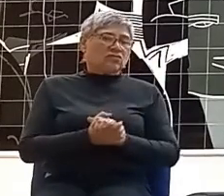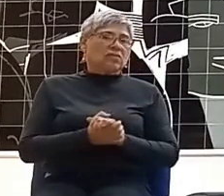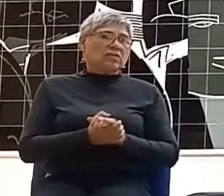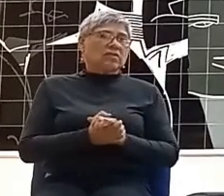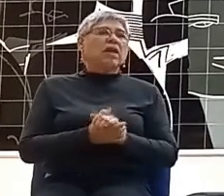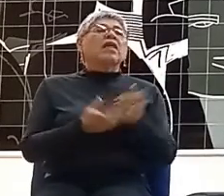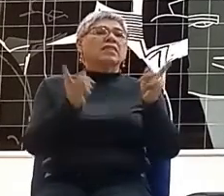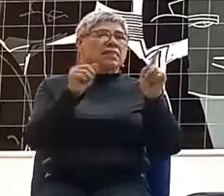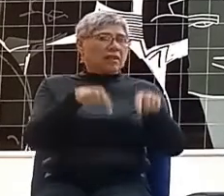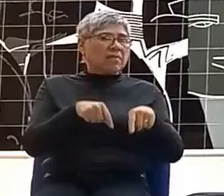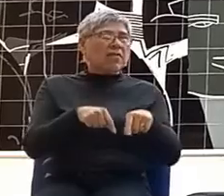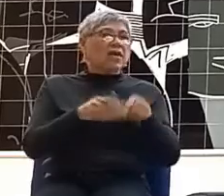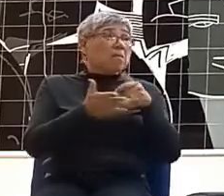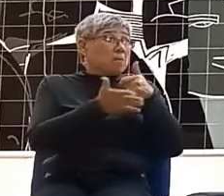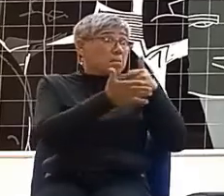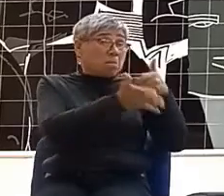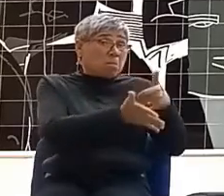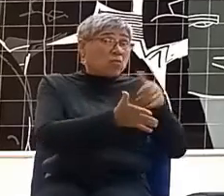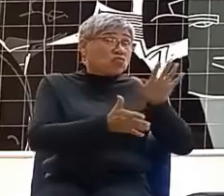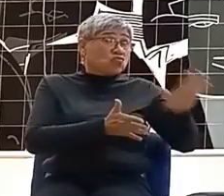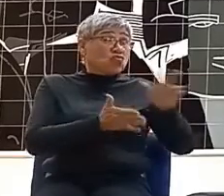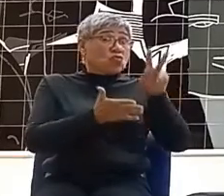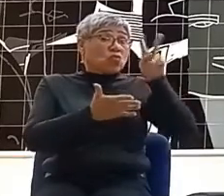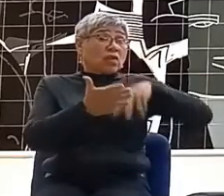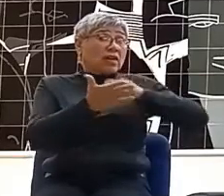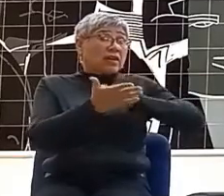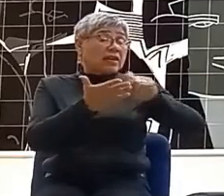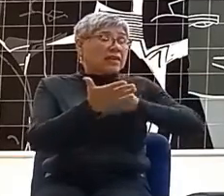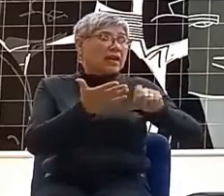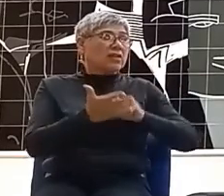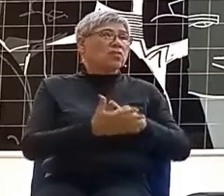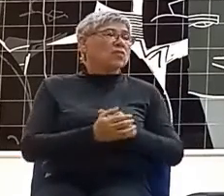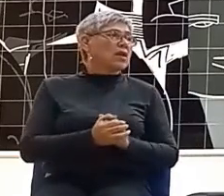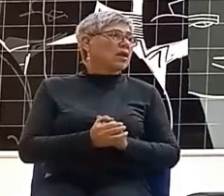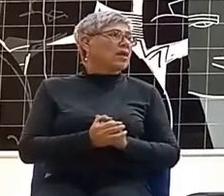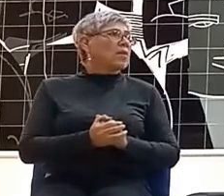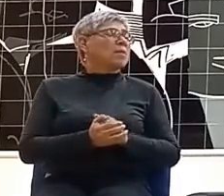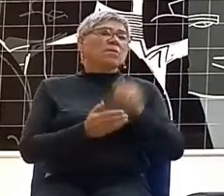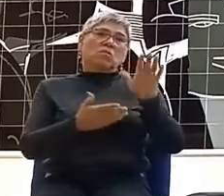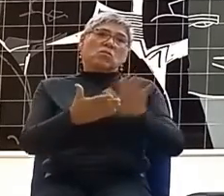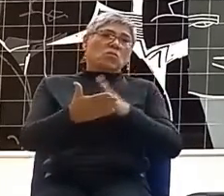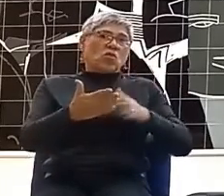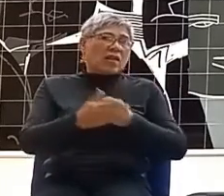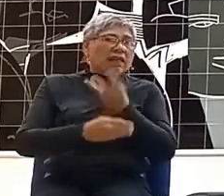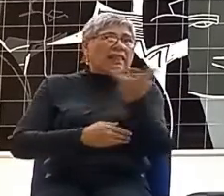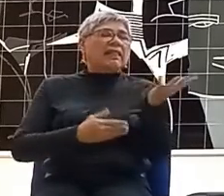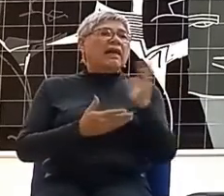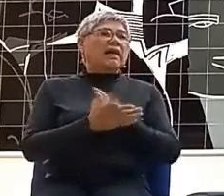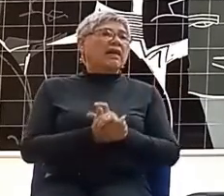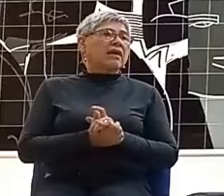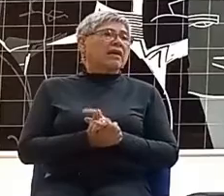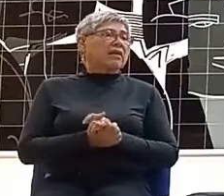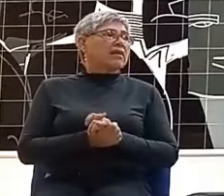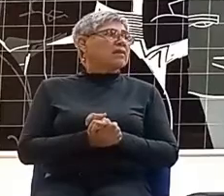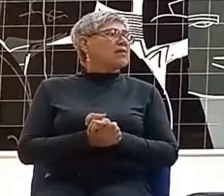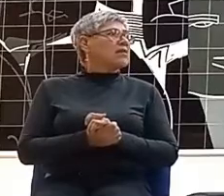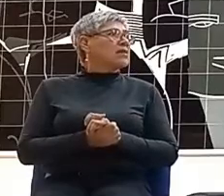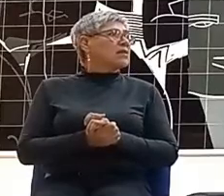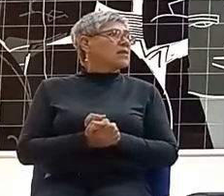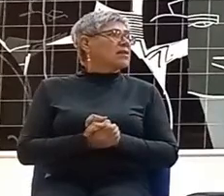también muy premiado a nivel de literatura. Tuve el placer de leer Mi Unicornio Azul y he tenido el placer de